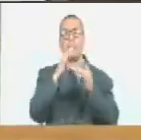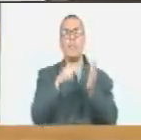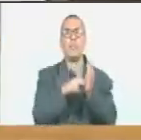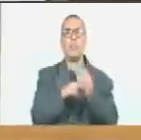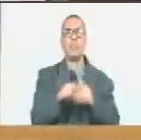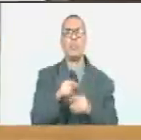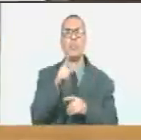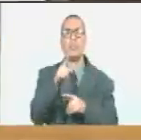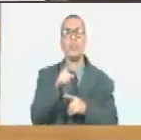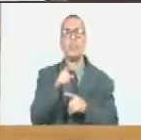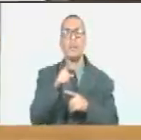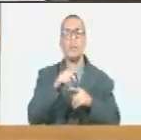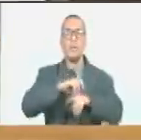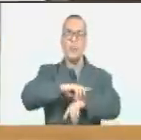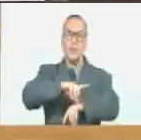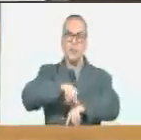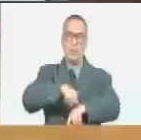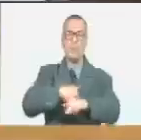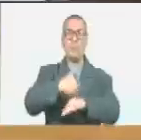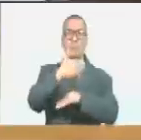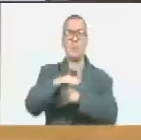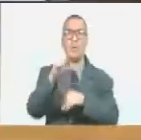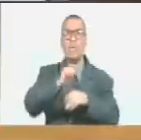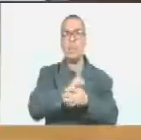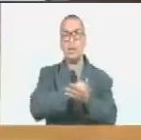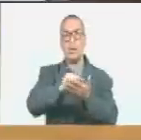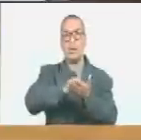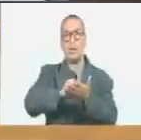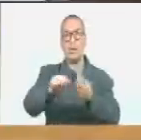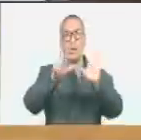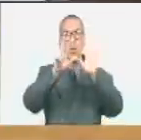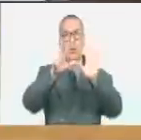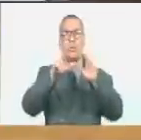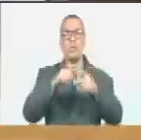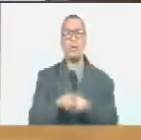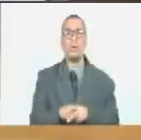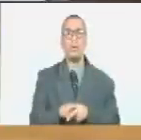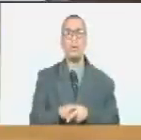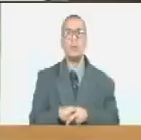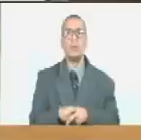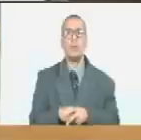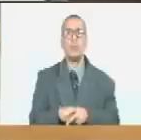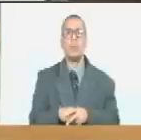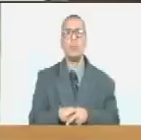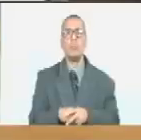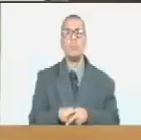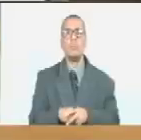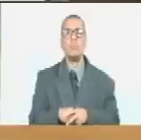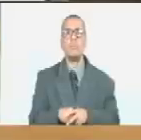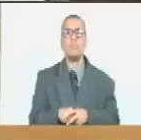fue diferido el artículo 8, pero hay una